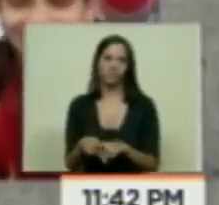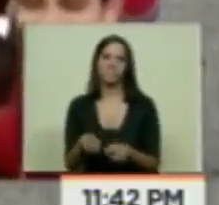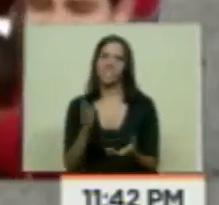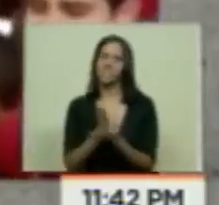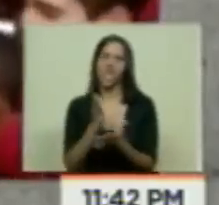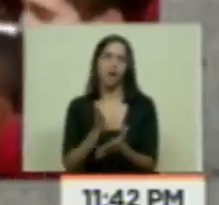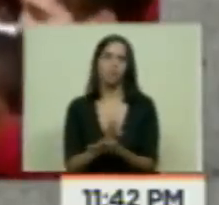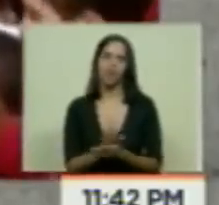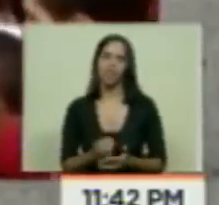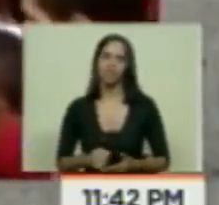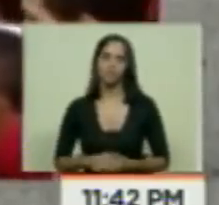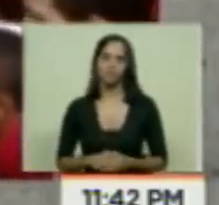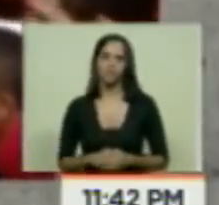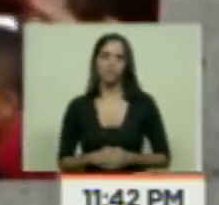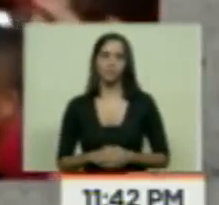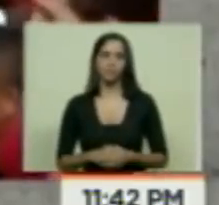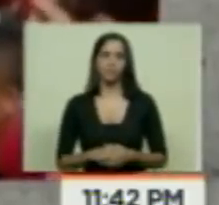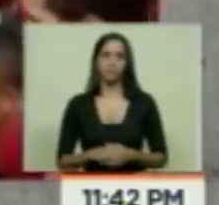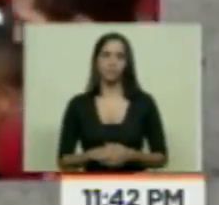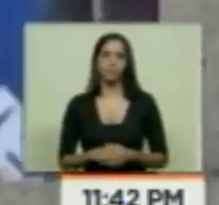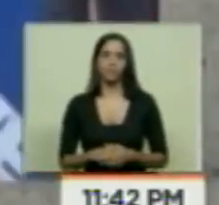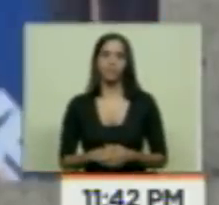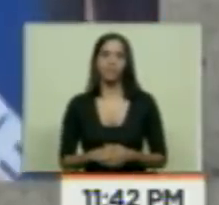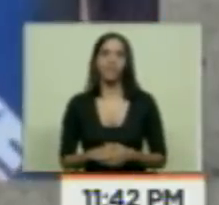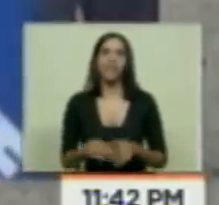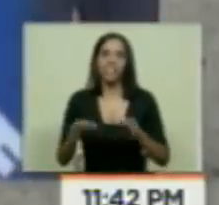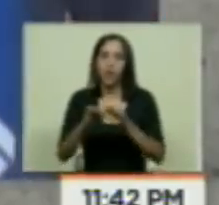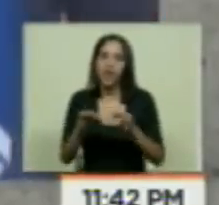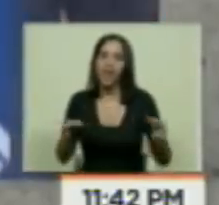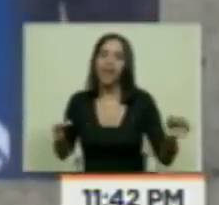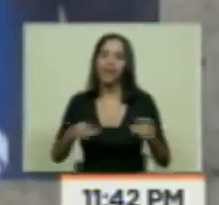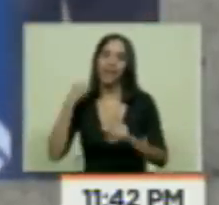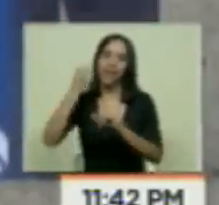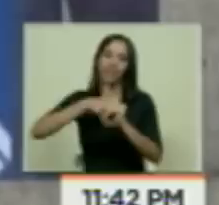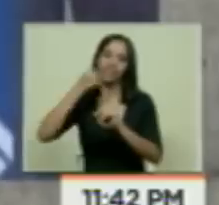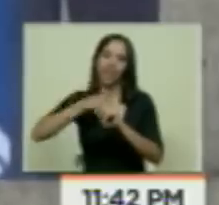siempre. Ha sido larga la batalla.